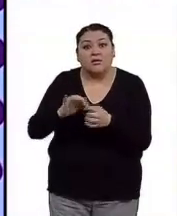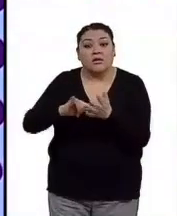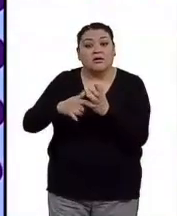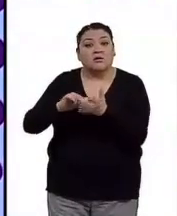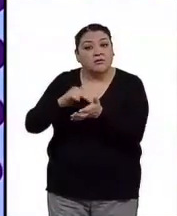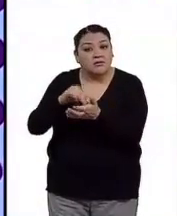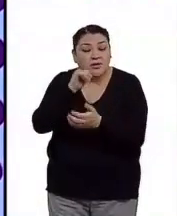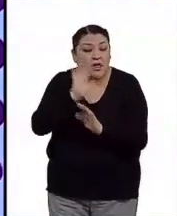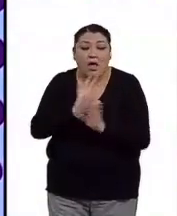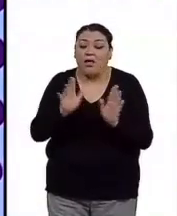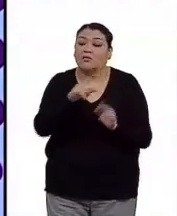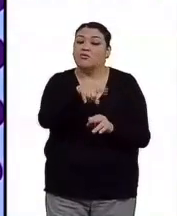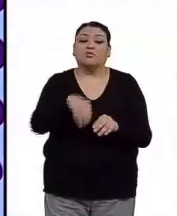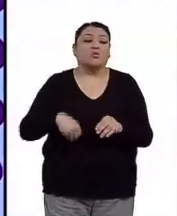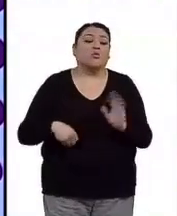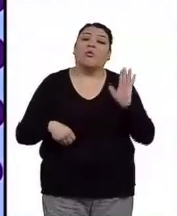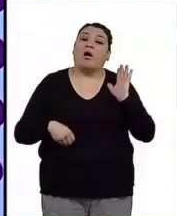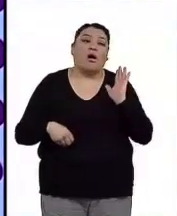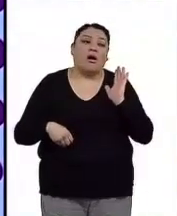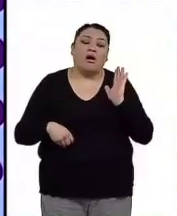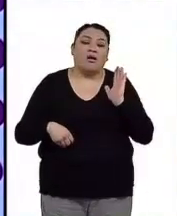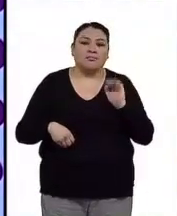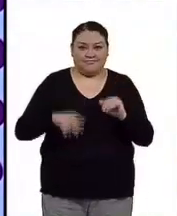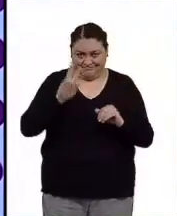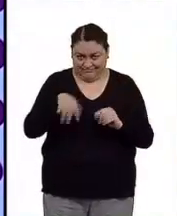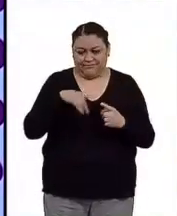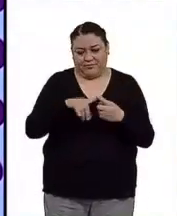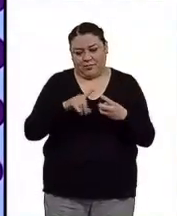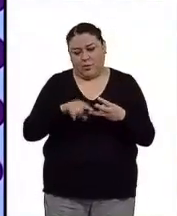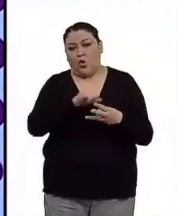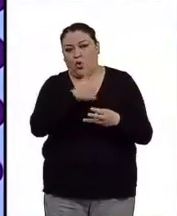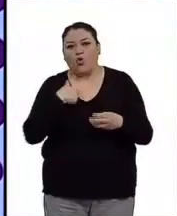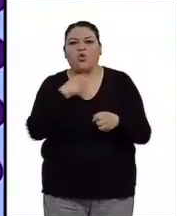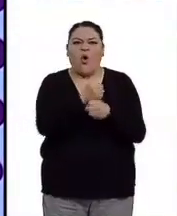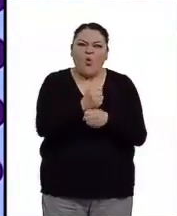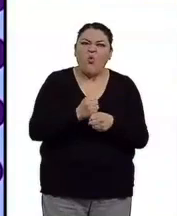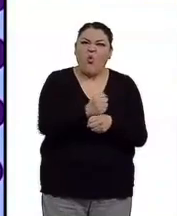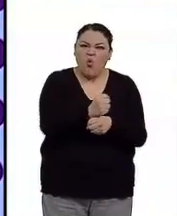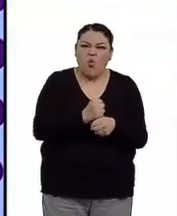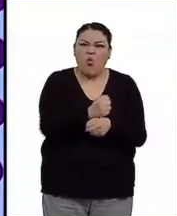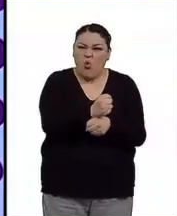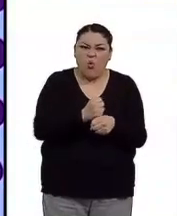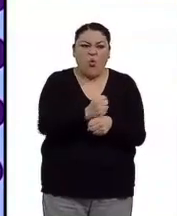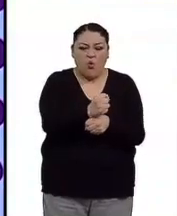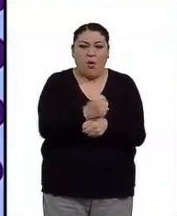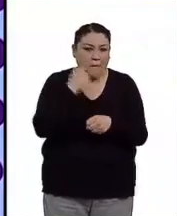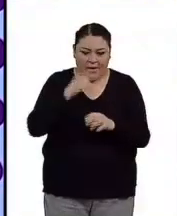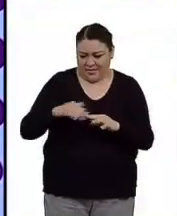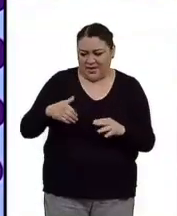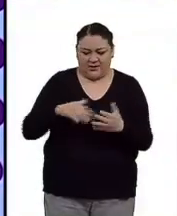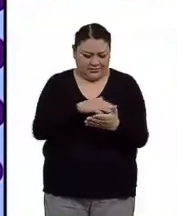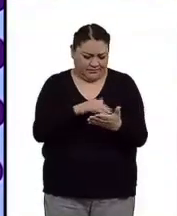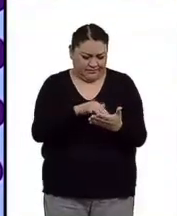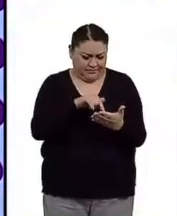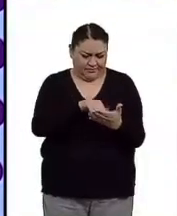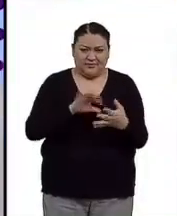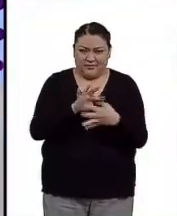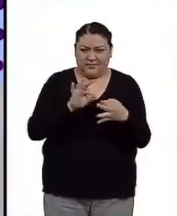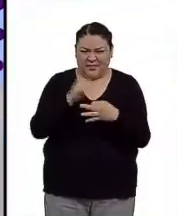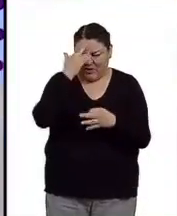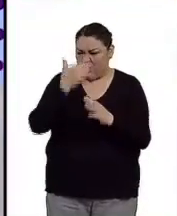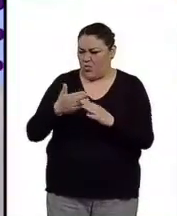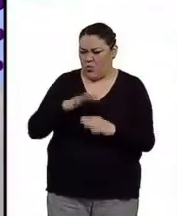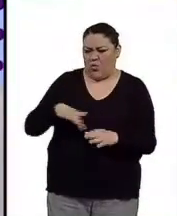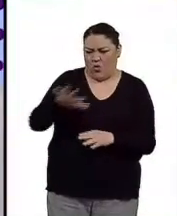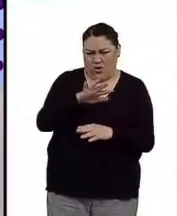hay una serie de acoso laboral en términos de humillación, de amenazas. Leía el estudio que hizo COPRED de la Ciudad